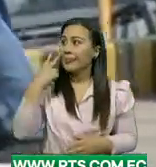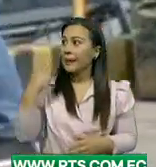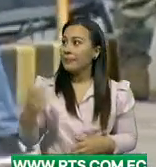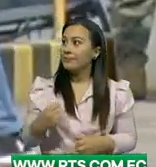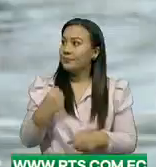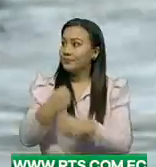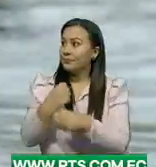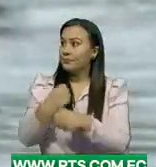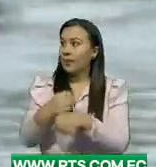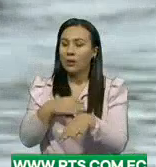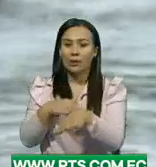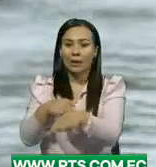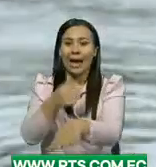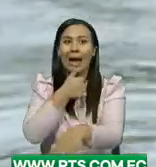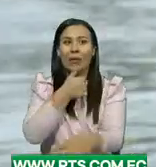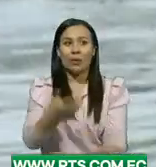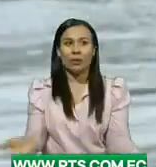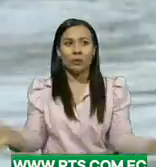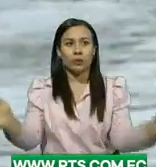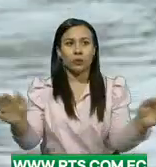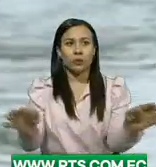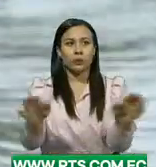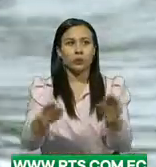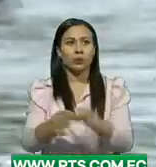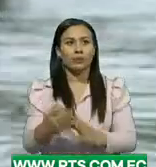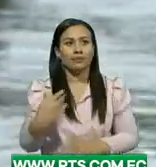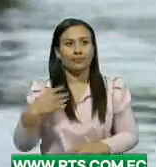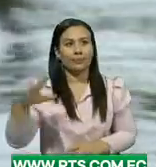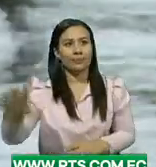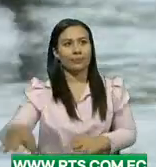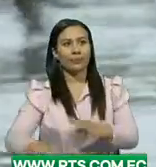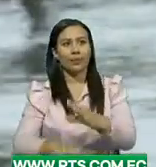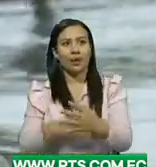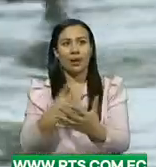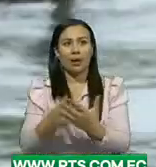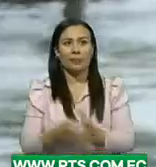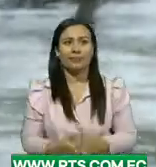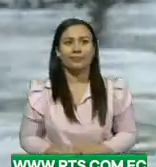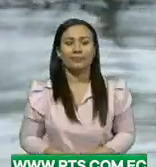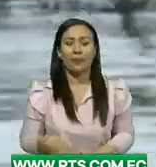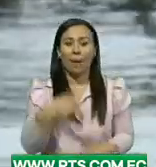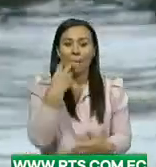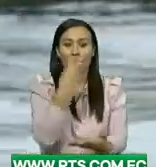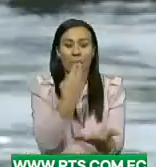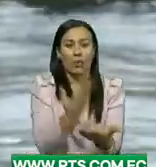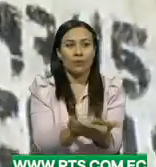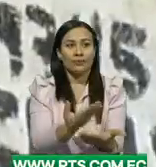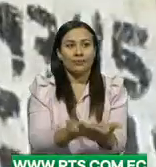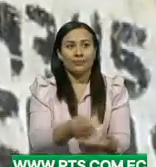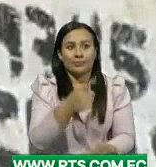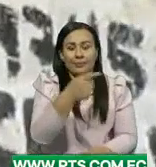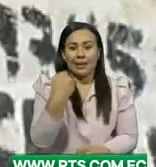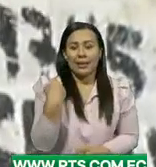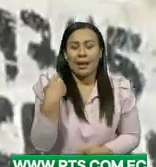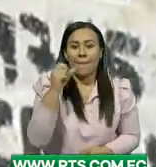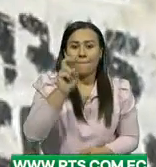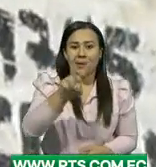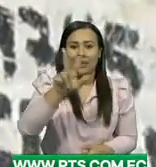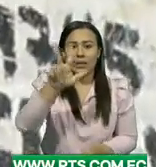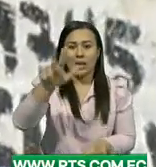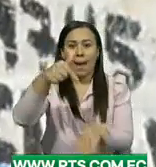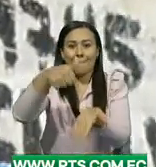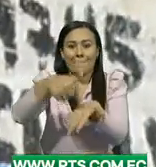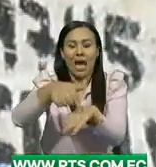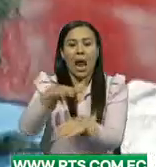persecución, se botaron al agua y es donde pudieron fugarse los 3 presuntos delincuentes. Como evidencia se encontró más de 23.000 libras